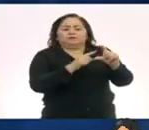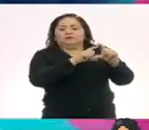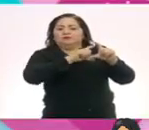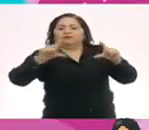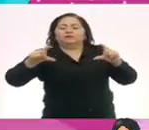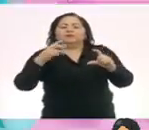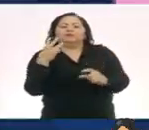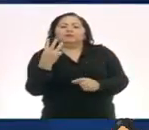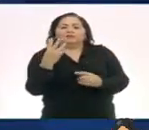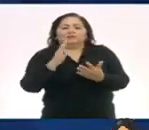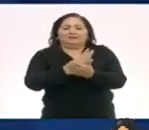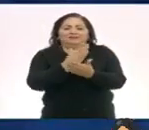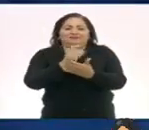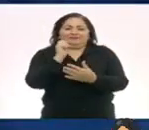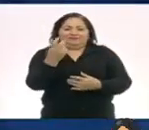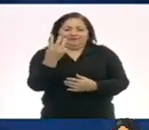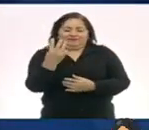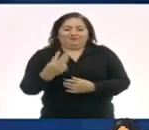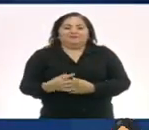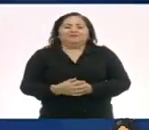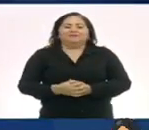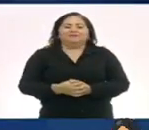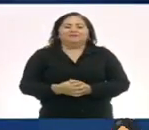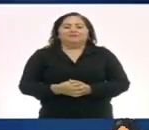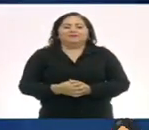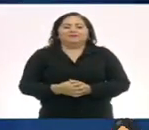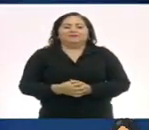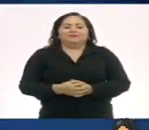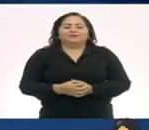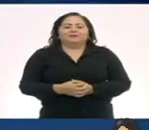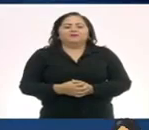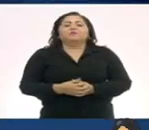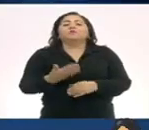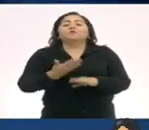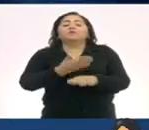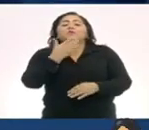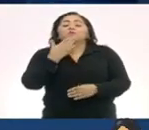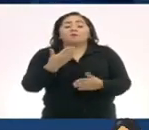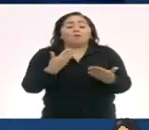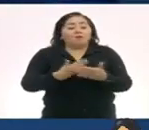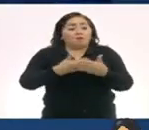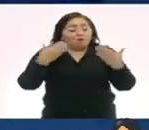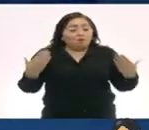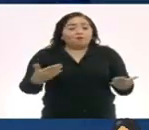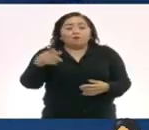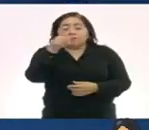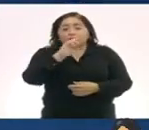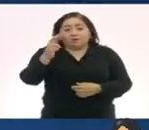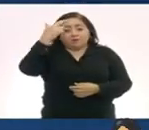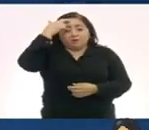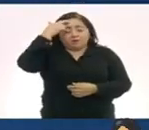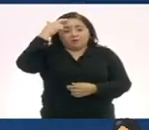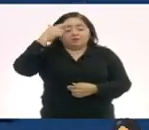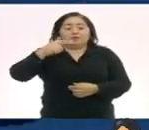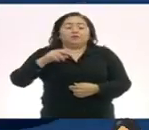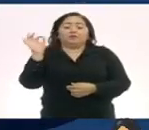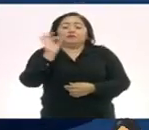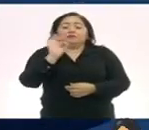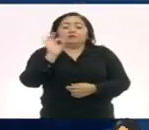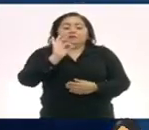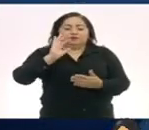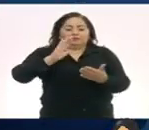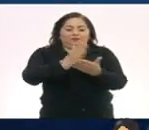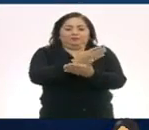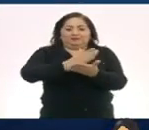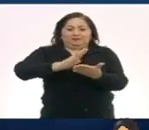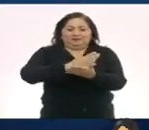que está dividida, que serían los tercios. Muy bien. Muy bien. Ahora también recordemos que si